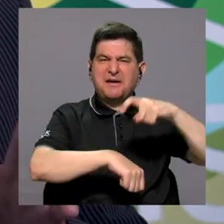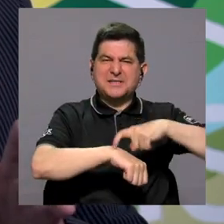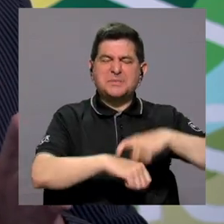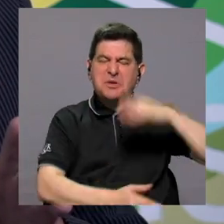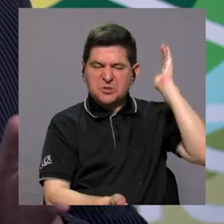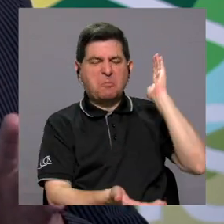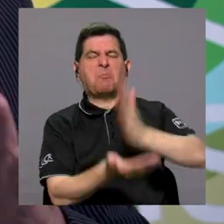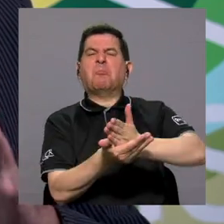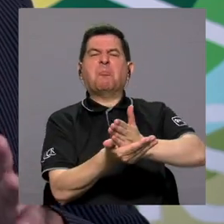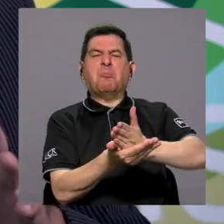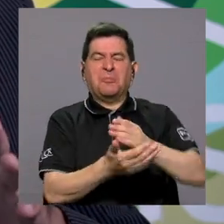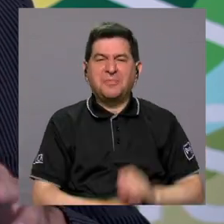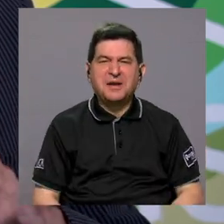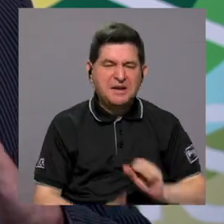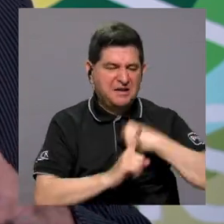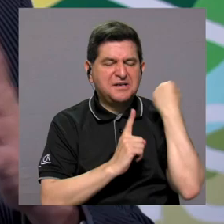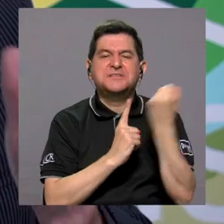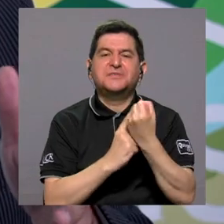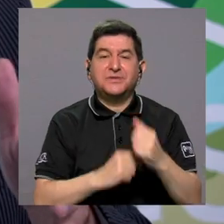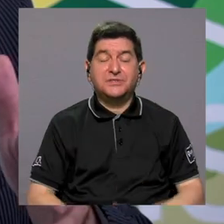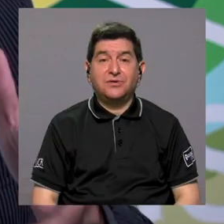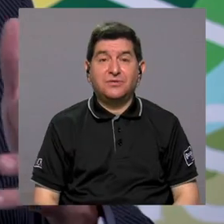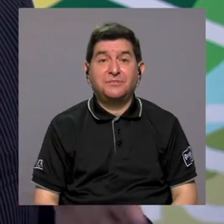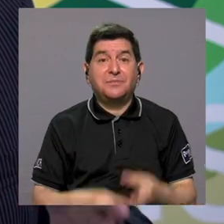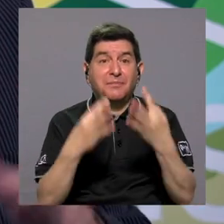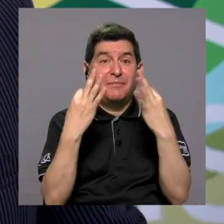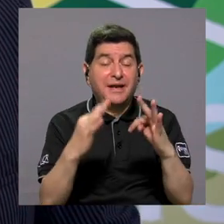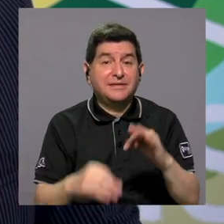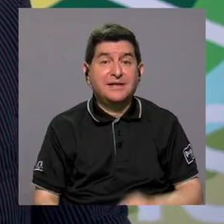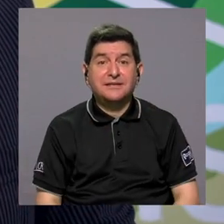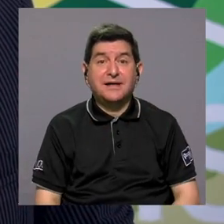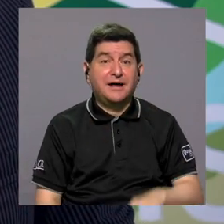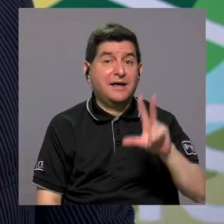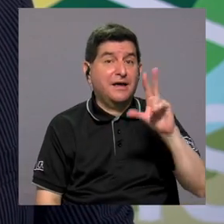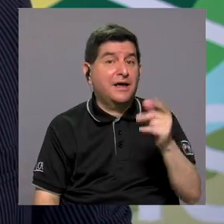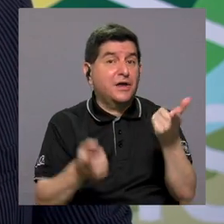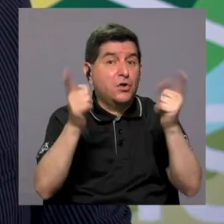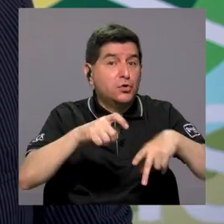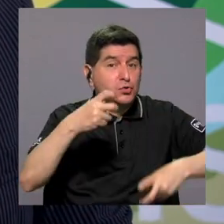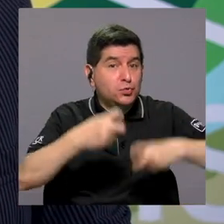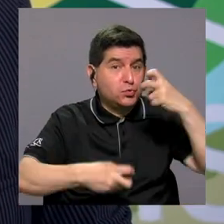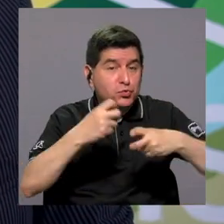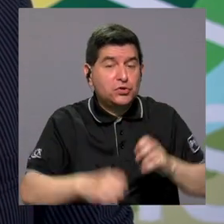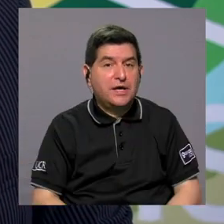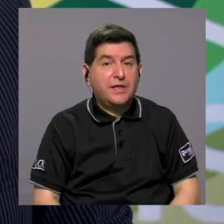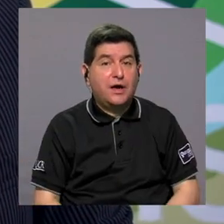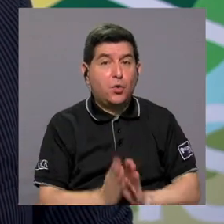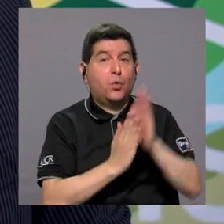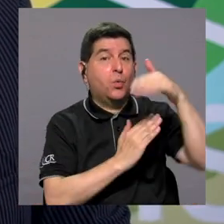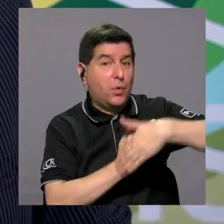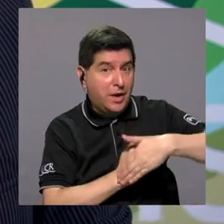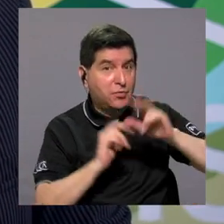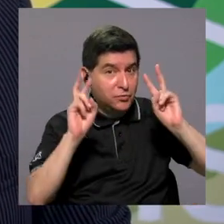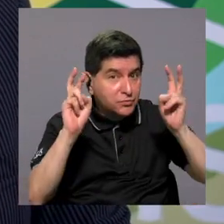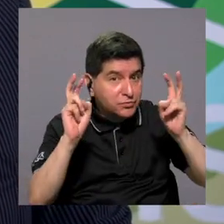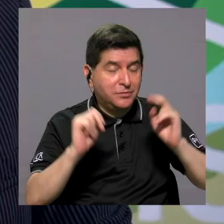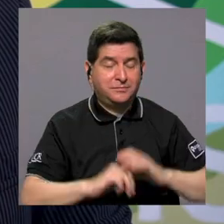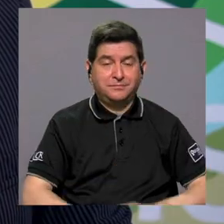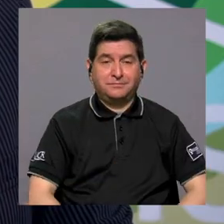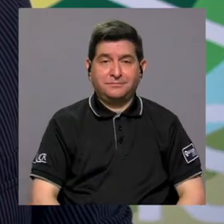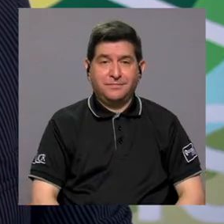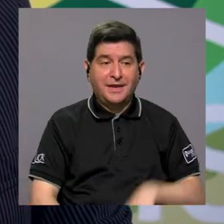frenar un poco la cosa para no tener problemas con excesos digamos entonces